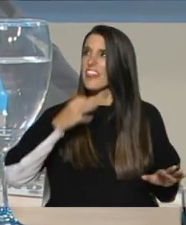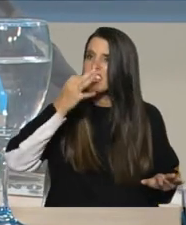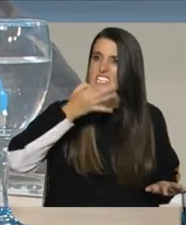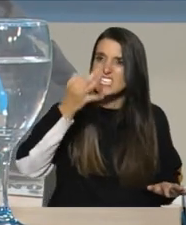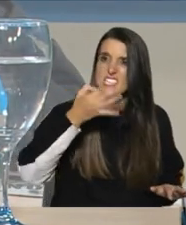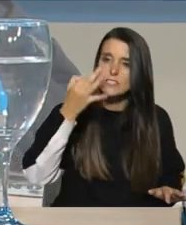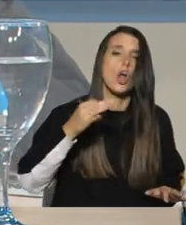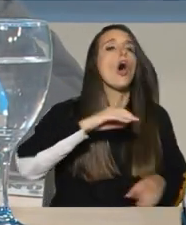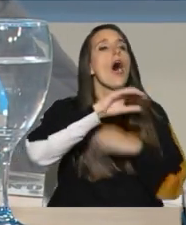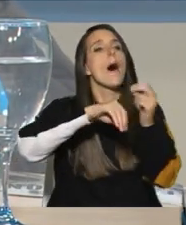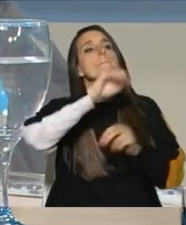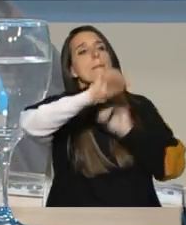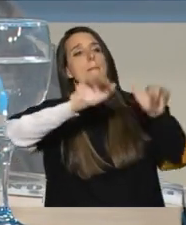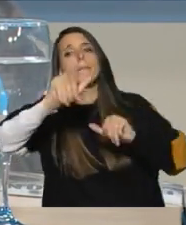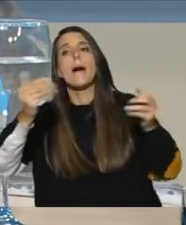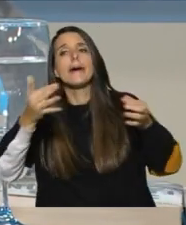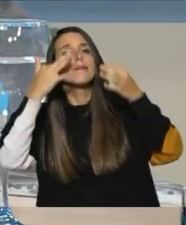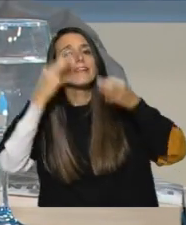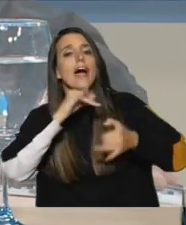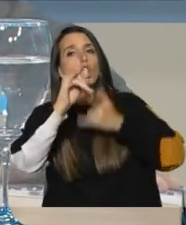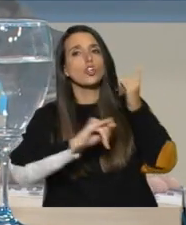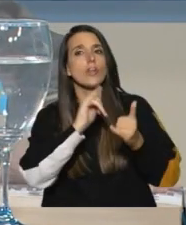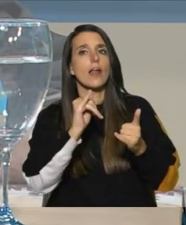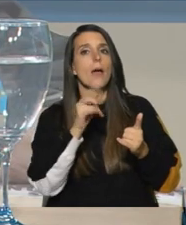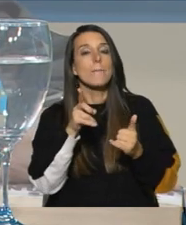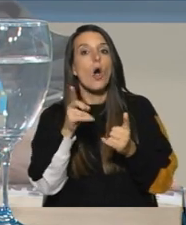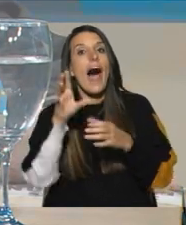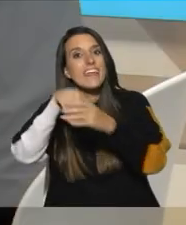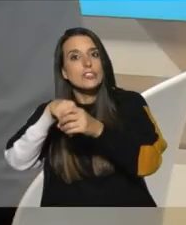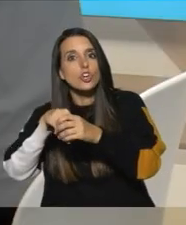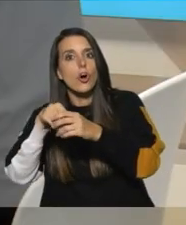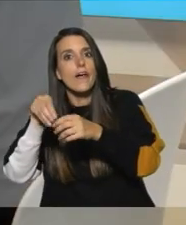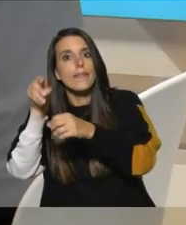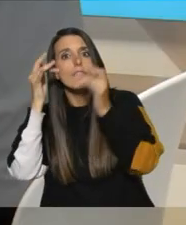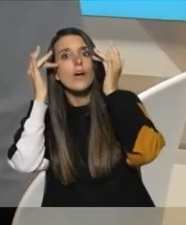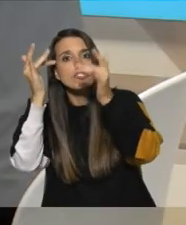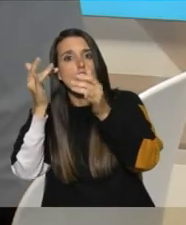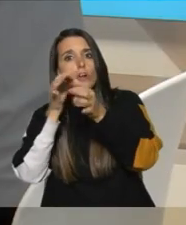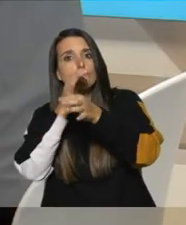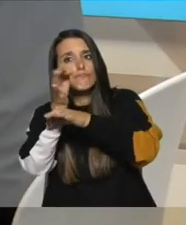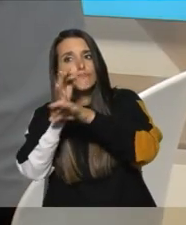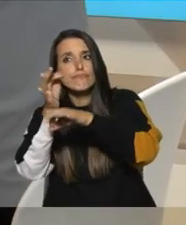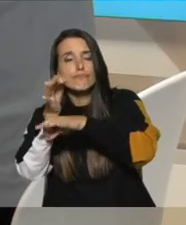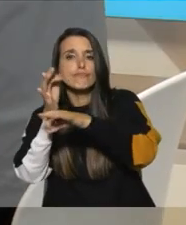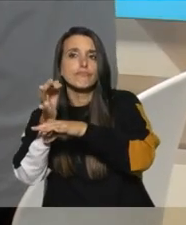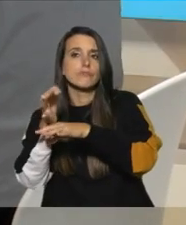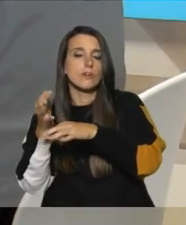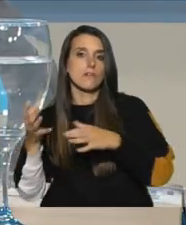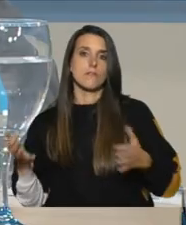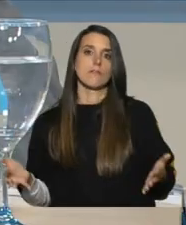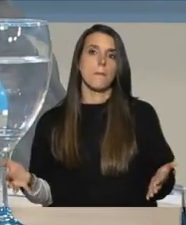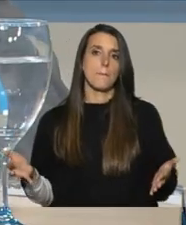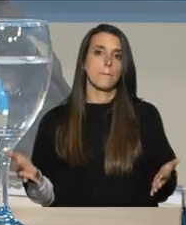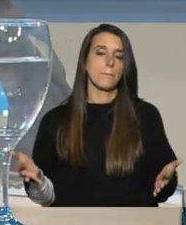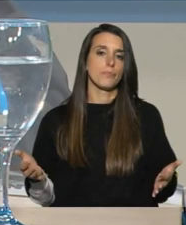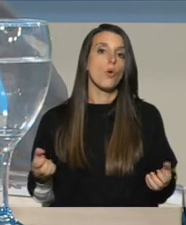los familiares, con el relato particular, sino que lo institucionalizaron en los libros de texto de la educación. Y